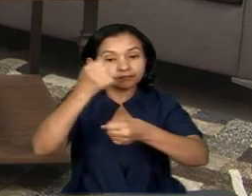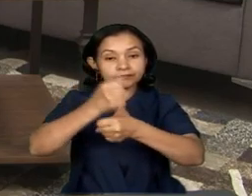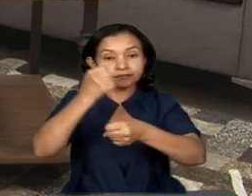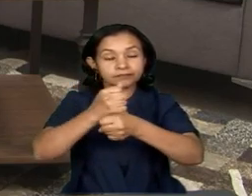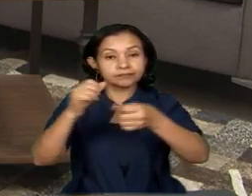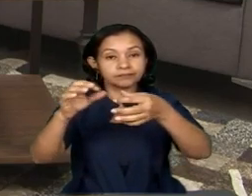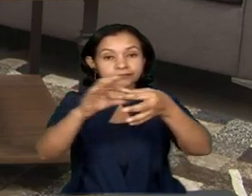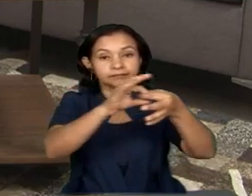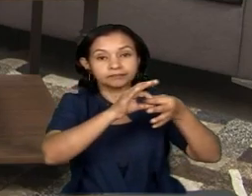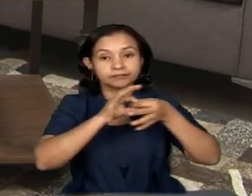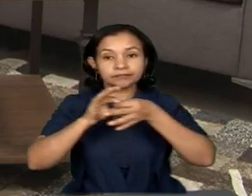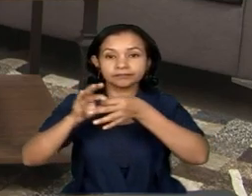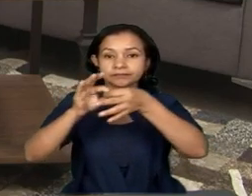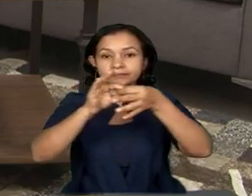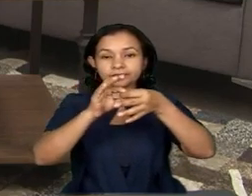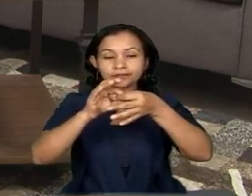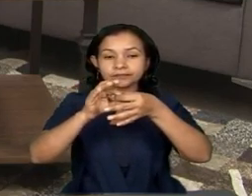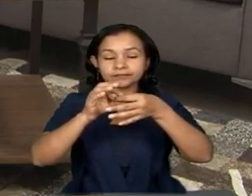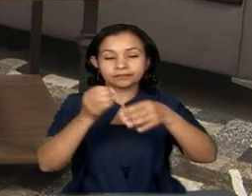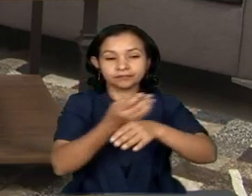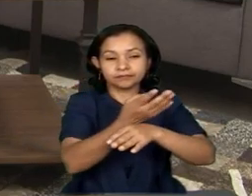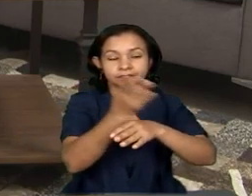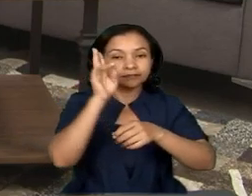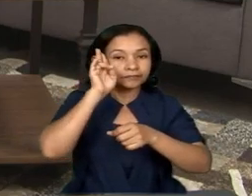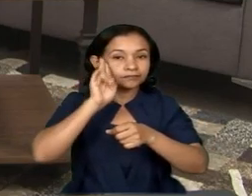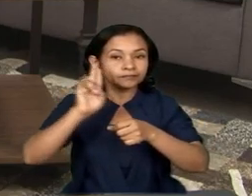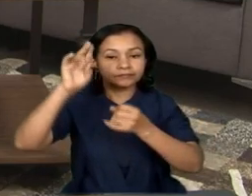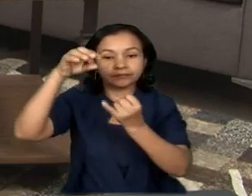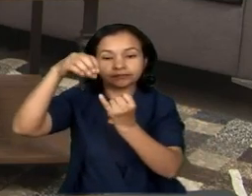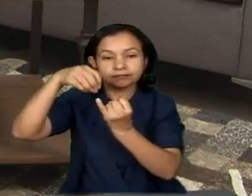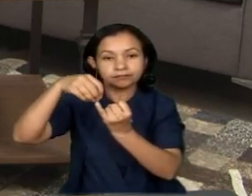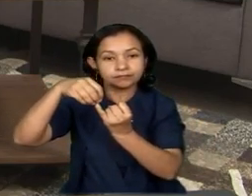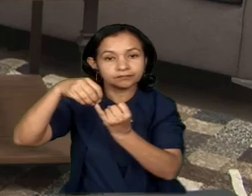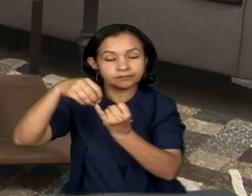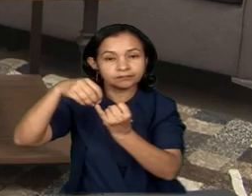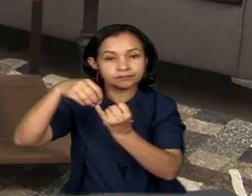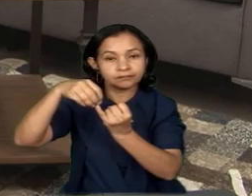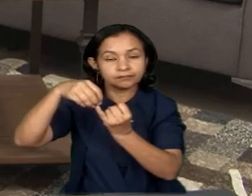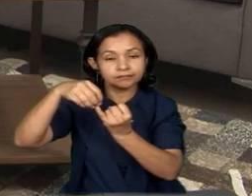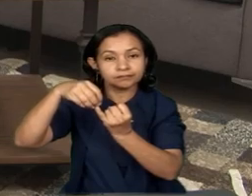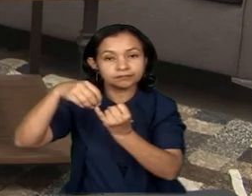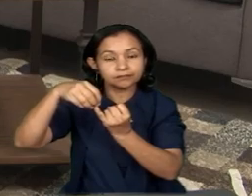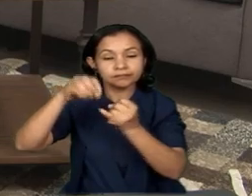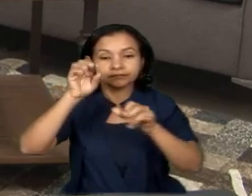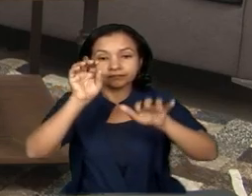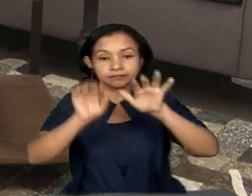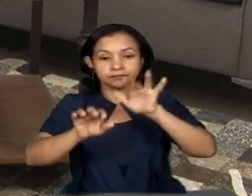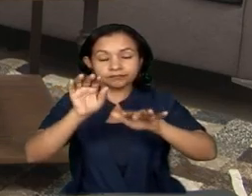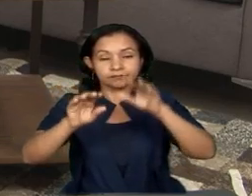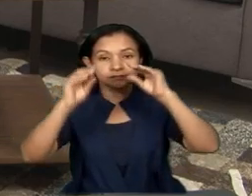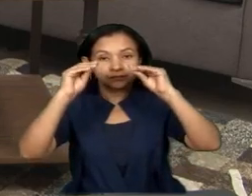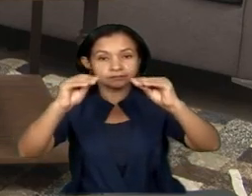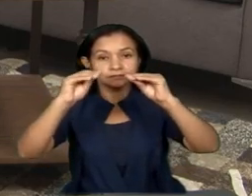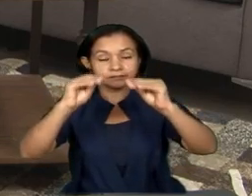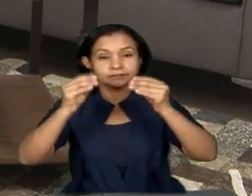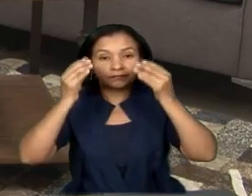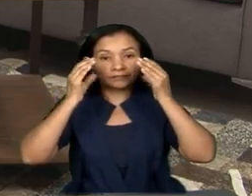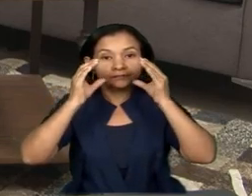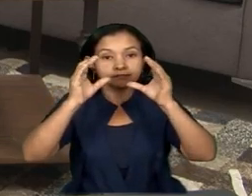conjunto del Consejo Nacional de Universidades, del INATEC, de la Secretaría Educativa del